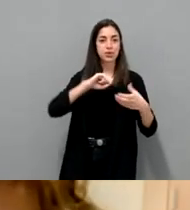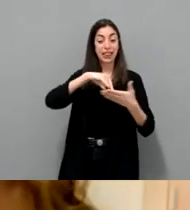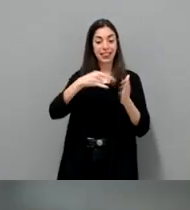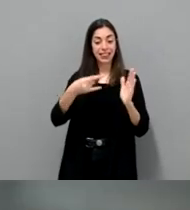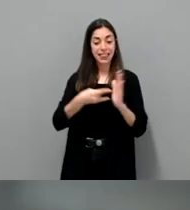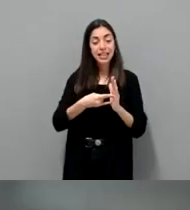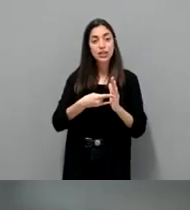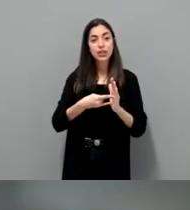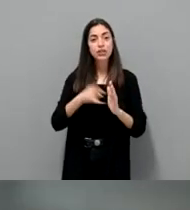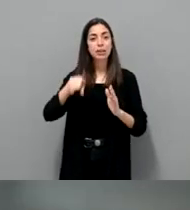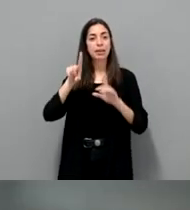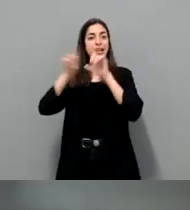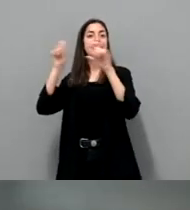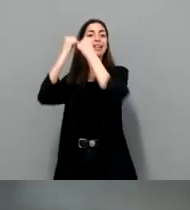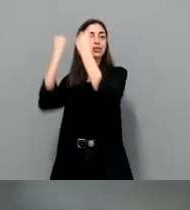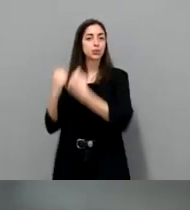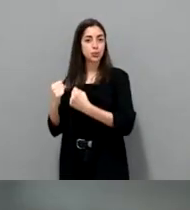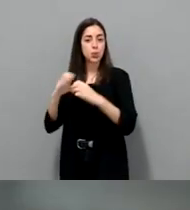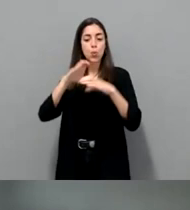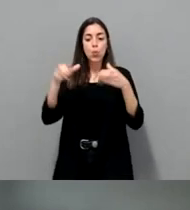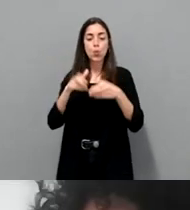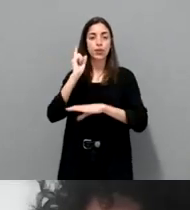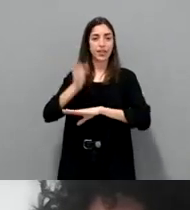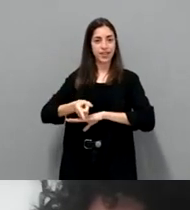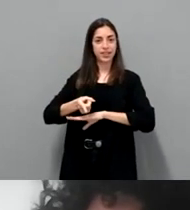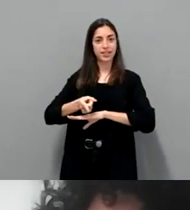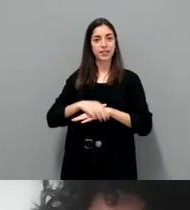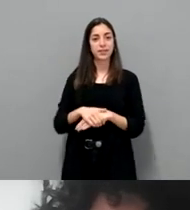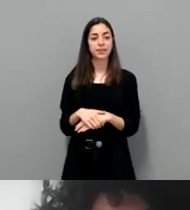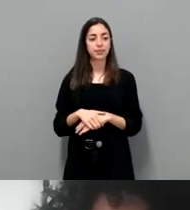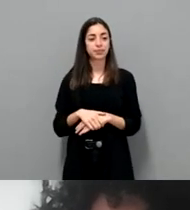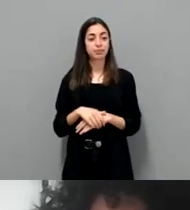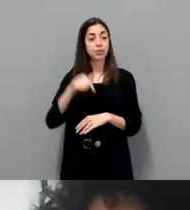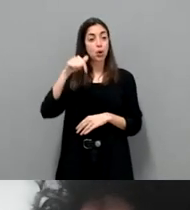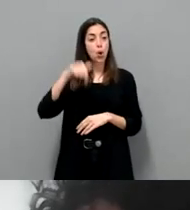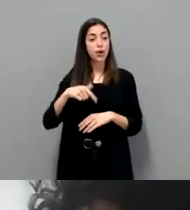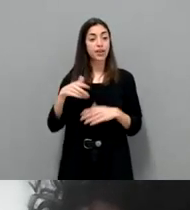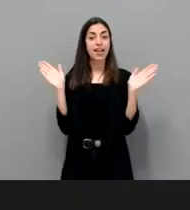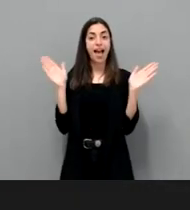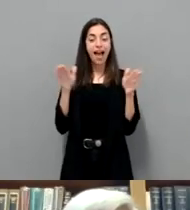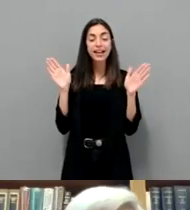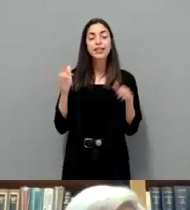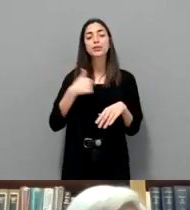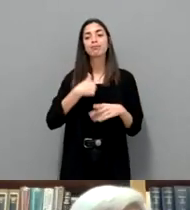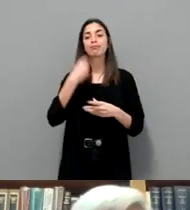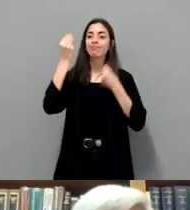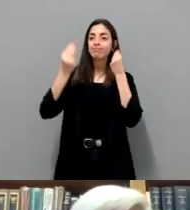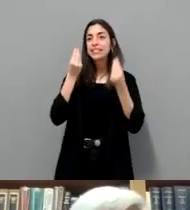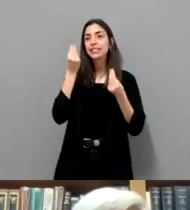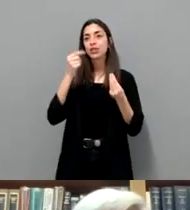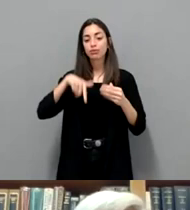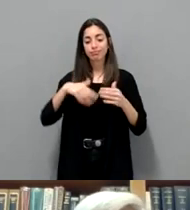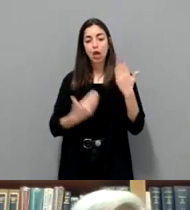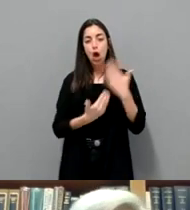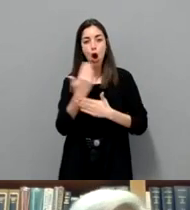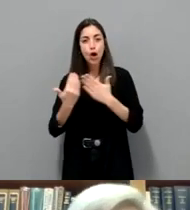como institucionales, que es la junta directiva. Hoy, Ángeles, yo creo que esta jornada, como